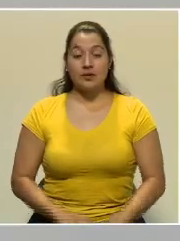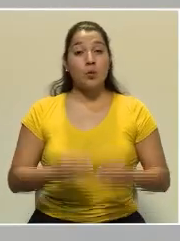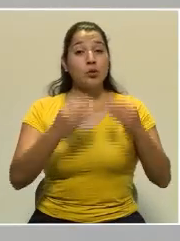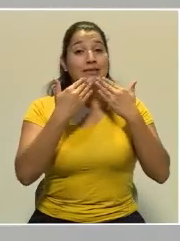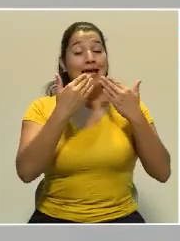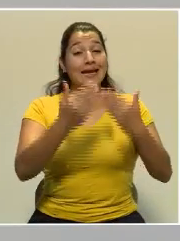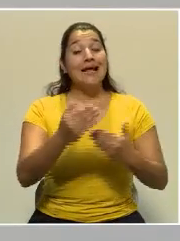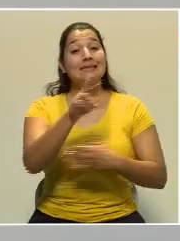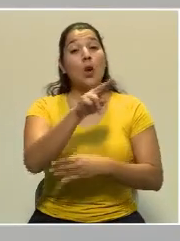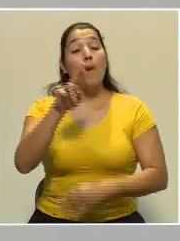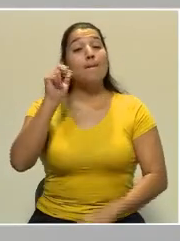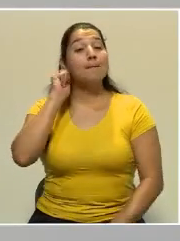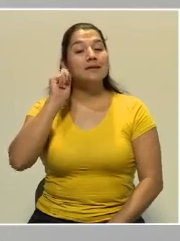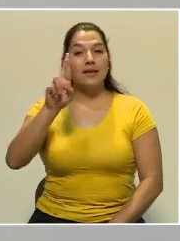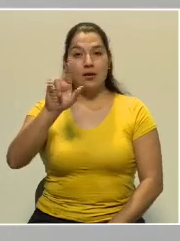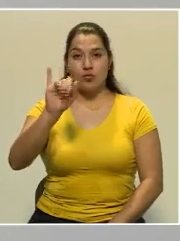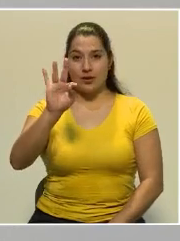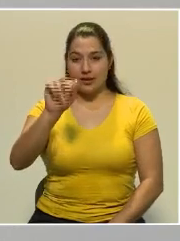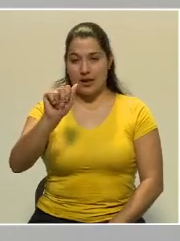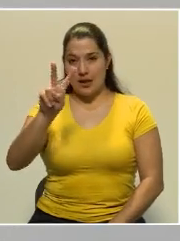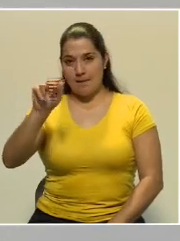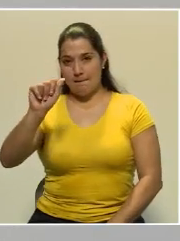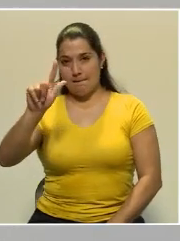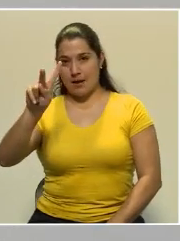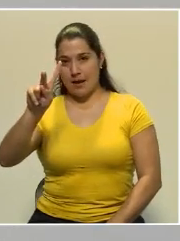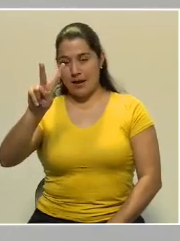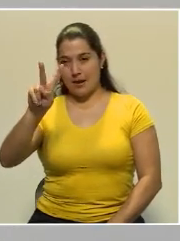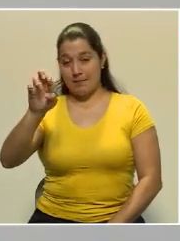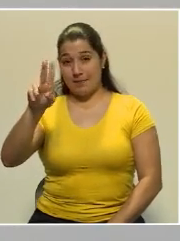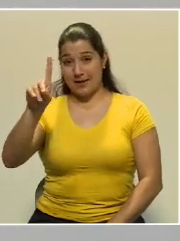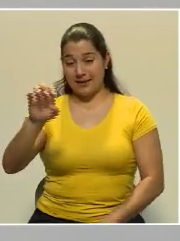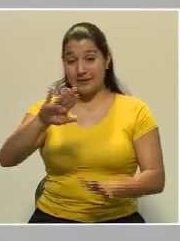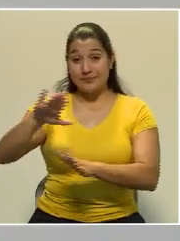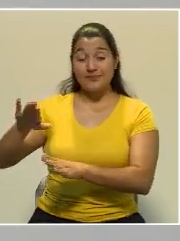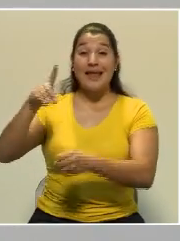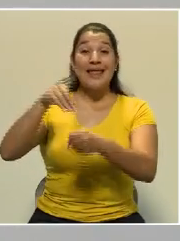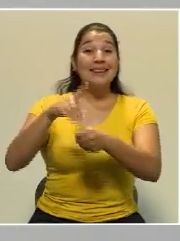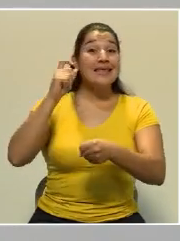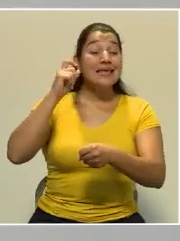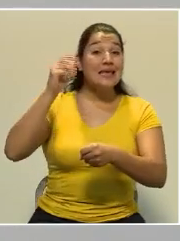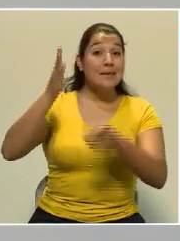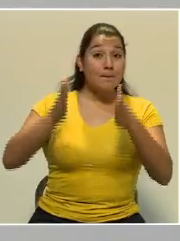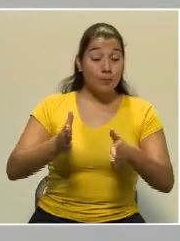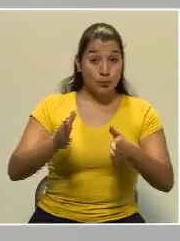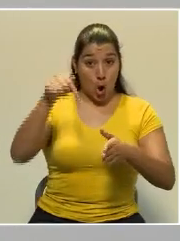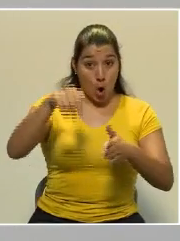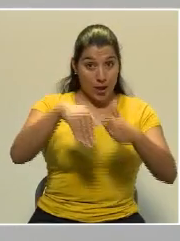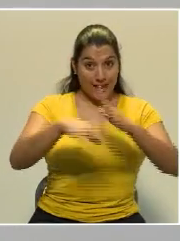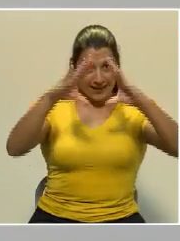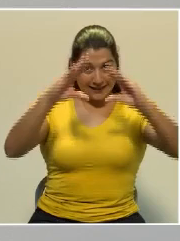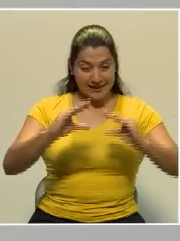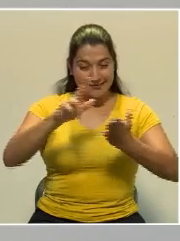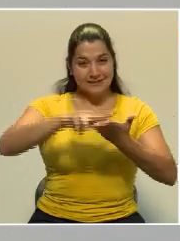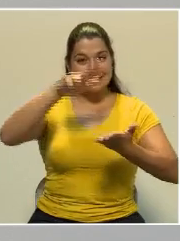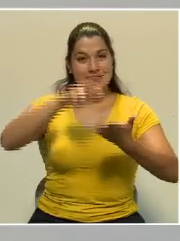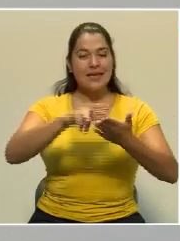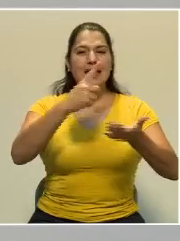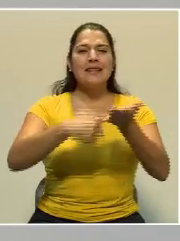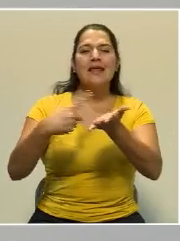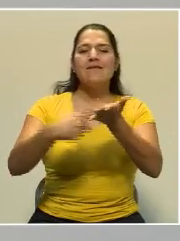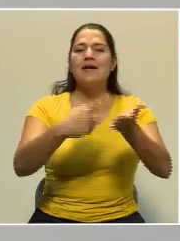Muchas gracias a nuestra compañera Rita Valverde. Los diputados aprobaron esta tarde en primer debate el